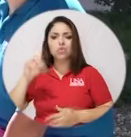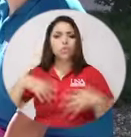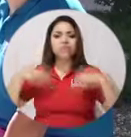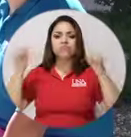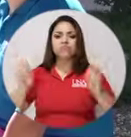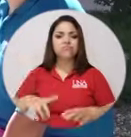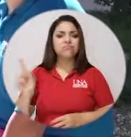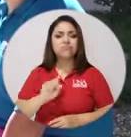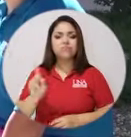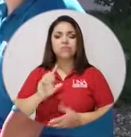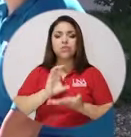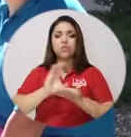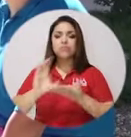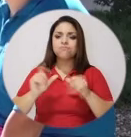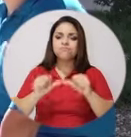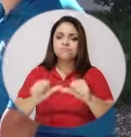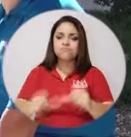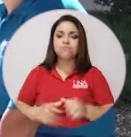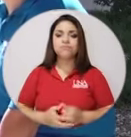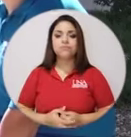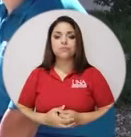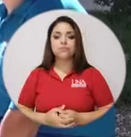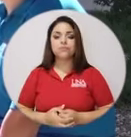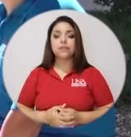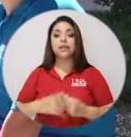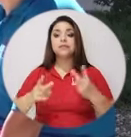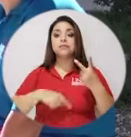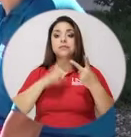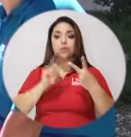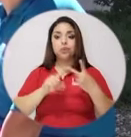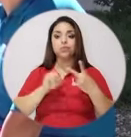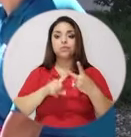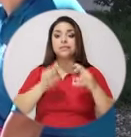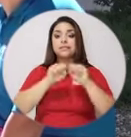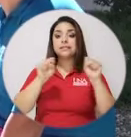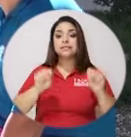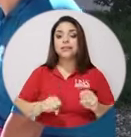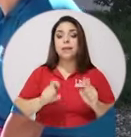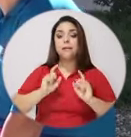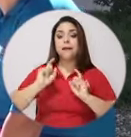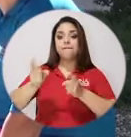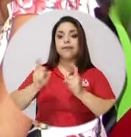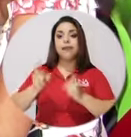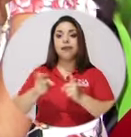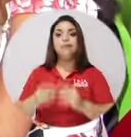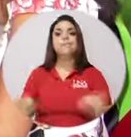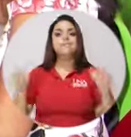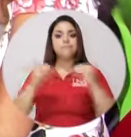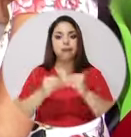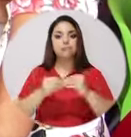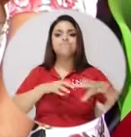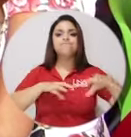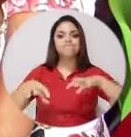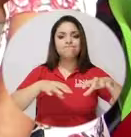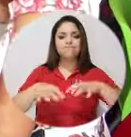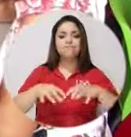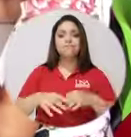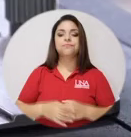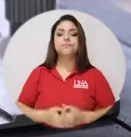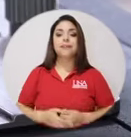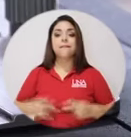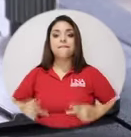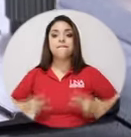no abandonaran los cursos. Segundo, el sistema de becas actuó, Vida